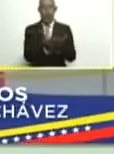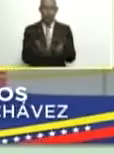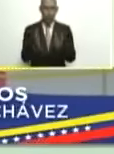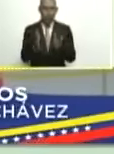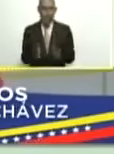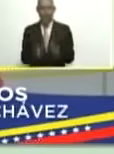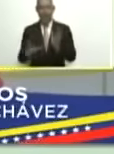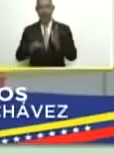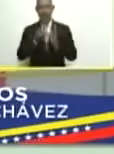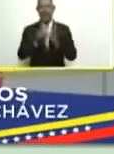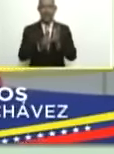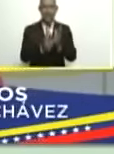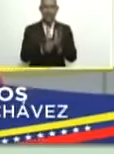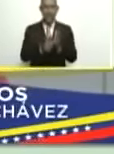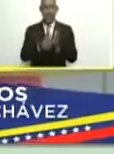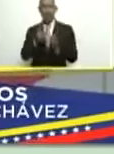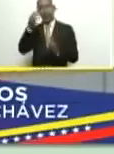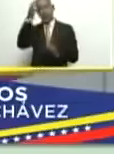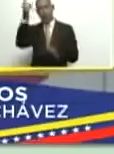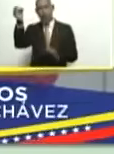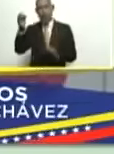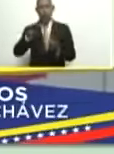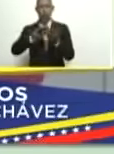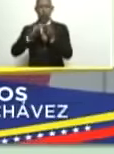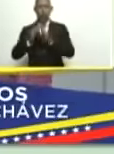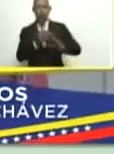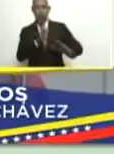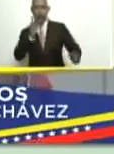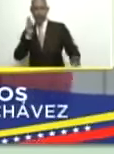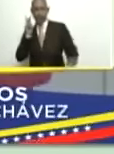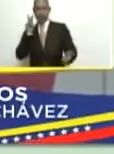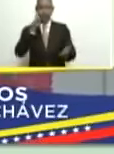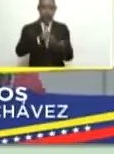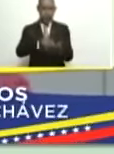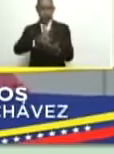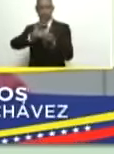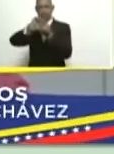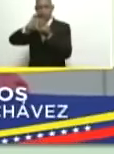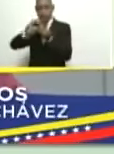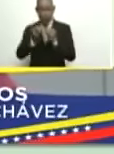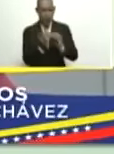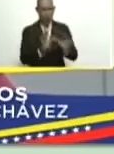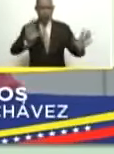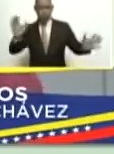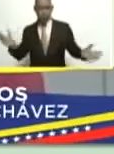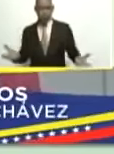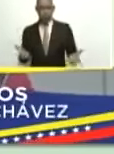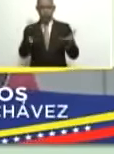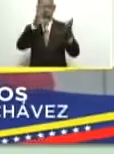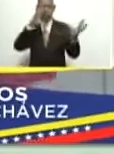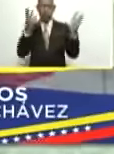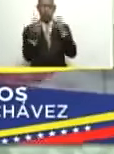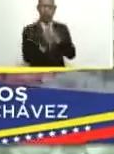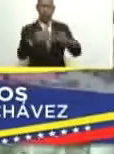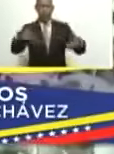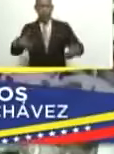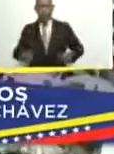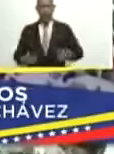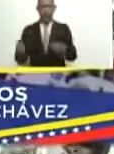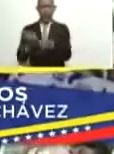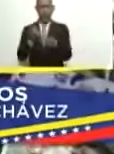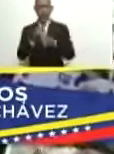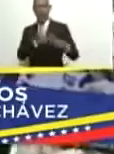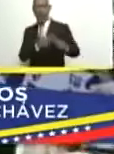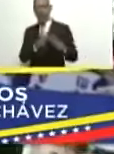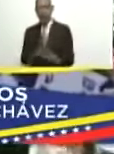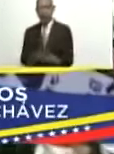sin que el Consejo Comunal con las bricomil no le entre, lo recupere, lo levante con esfuerzo y trabajo